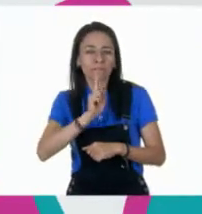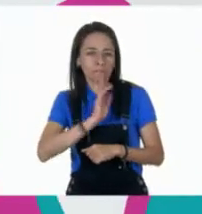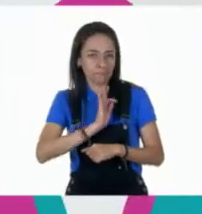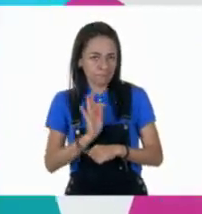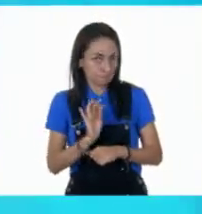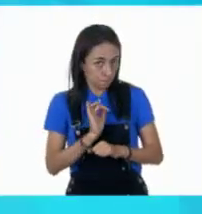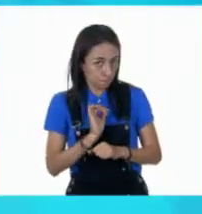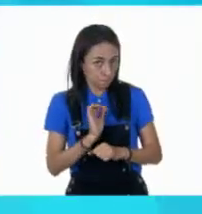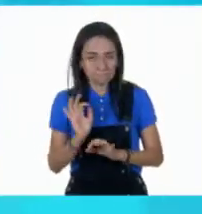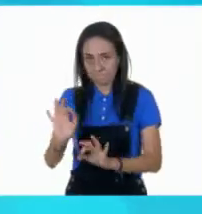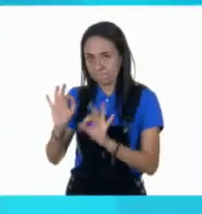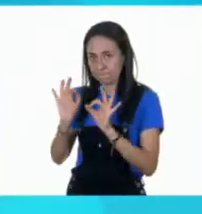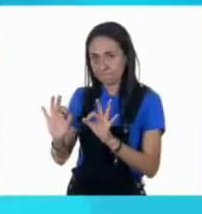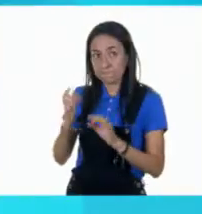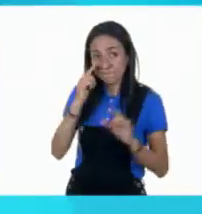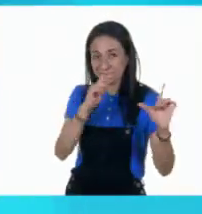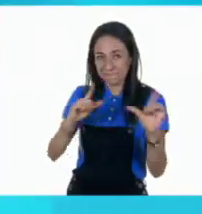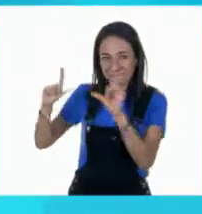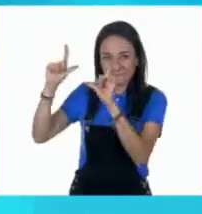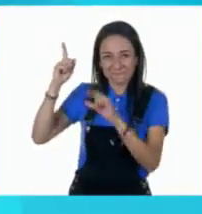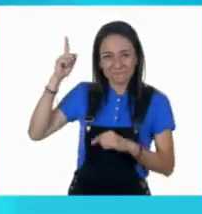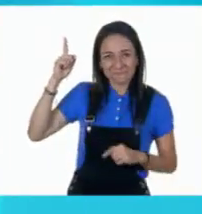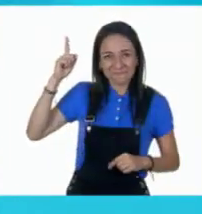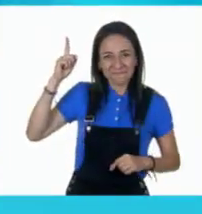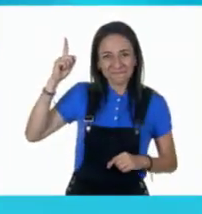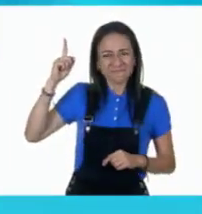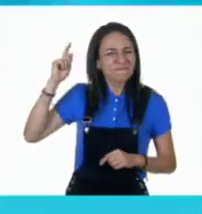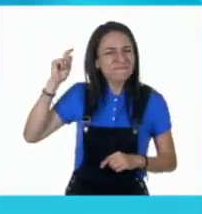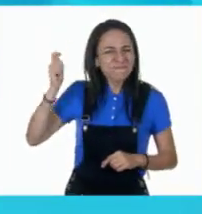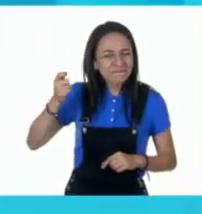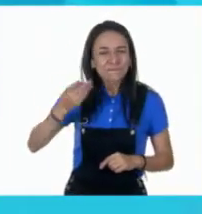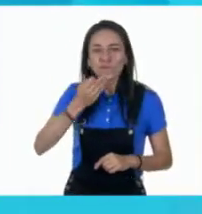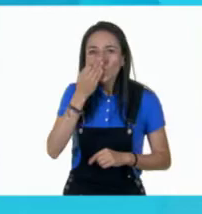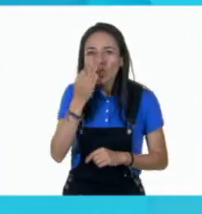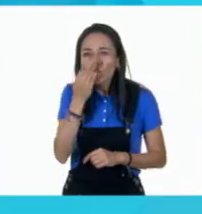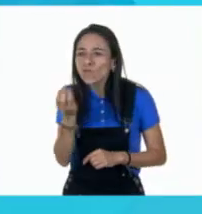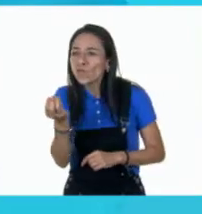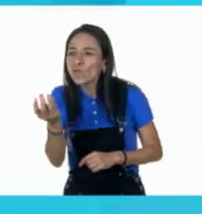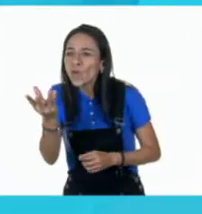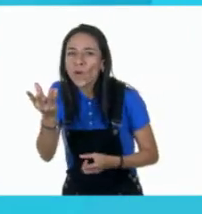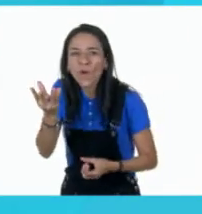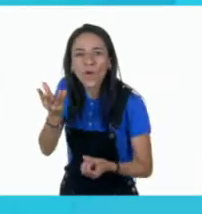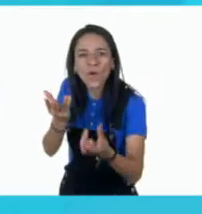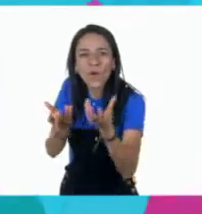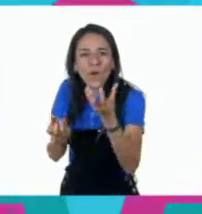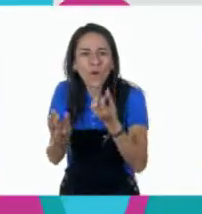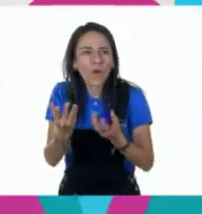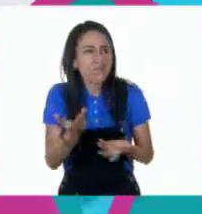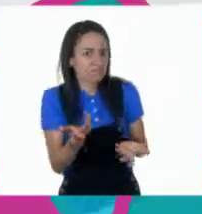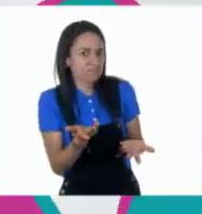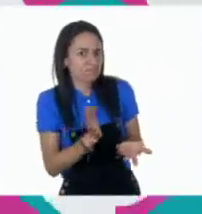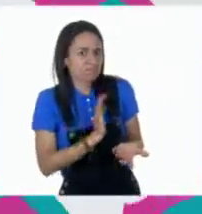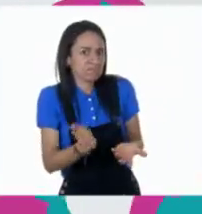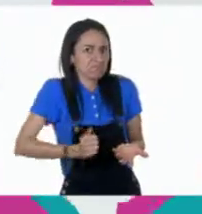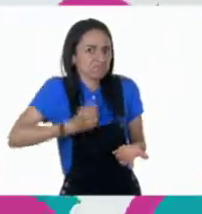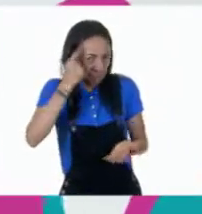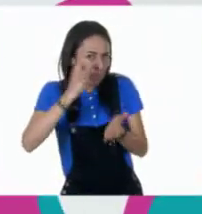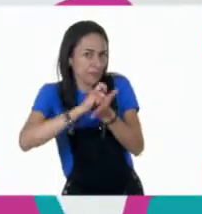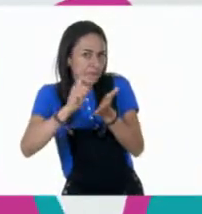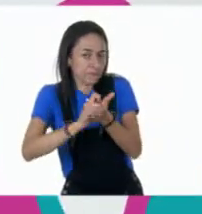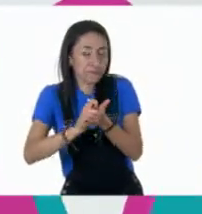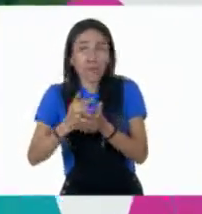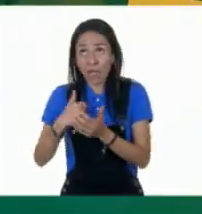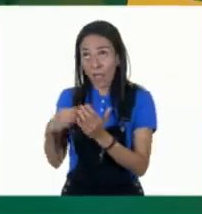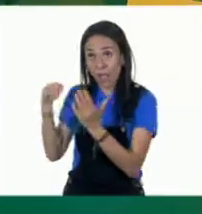nos platicó un poquito y en la imagen que estamos viendo es que tenemos algunas flores. ¿Qué te parece si escribimos eso? Ponemos